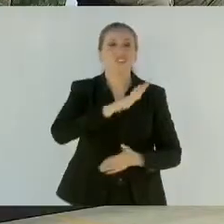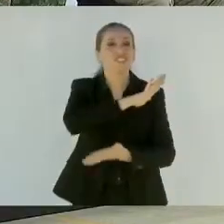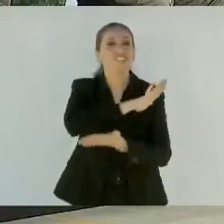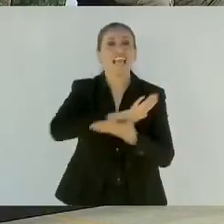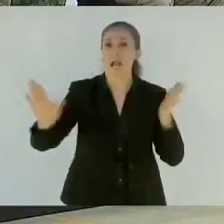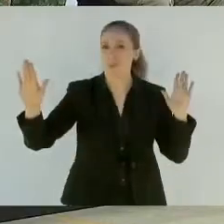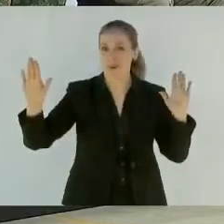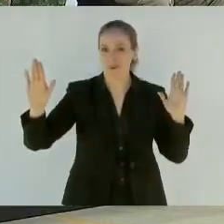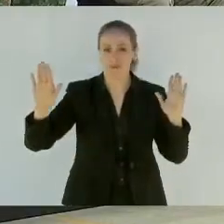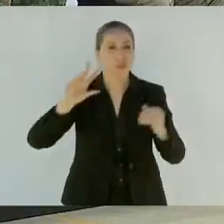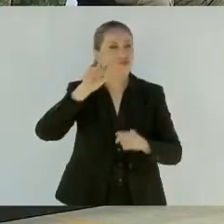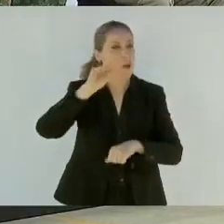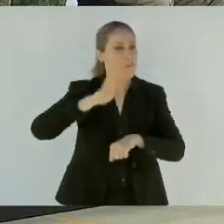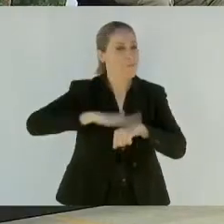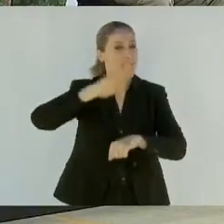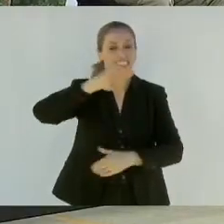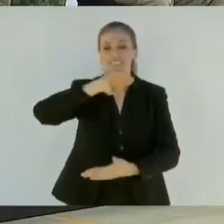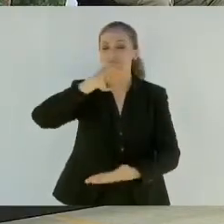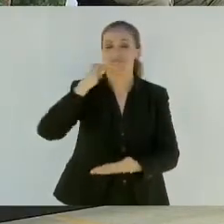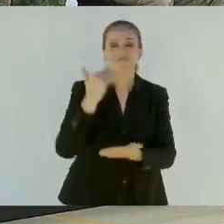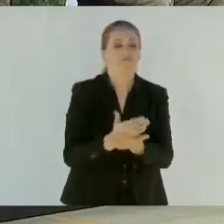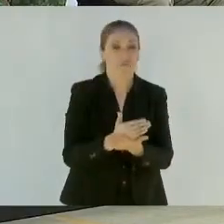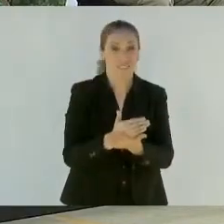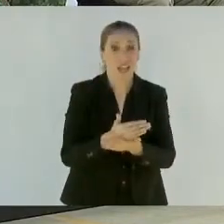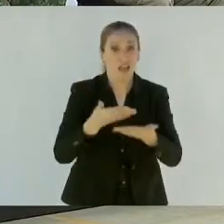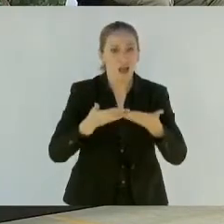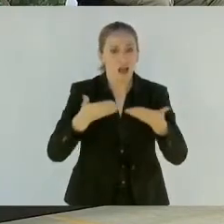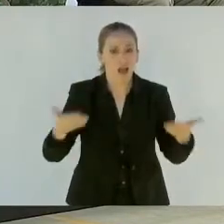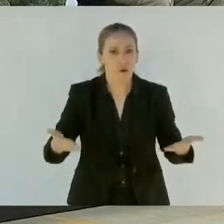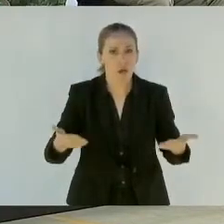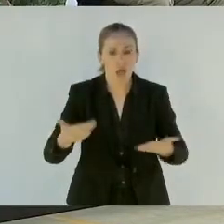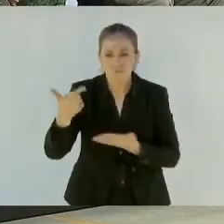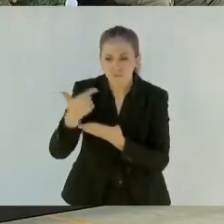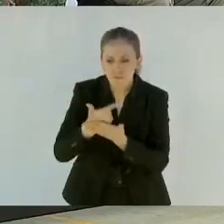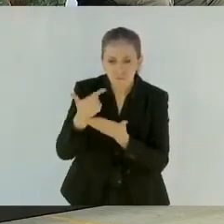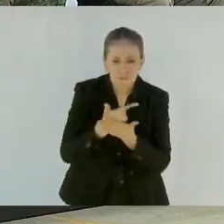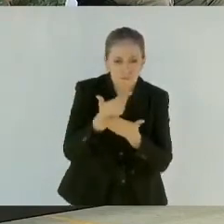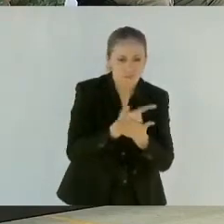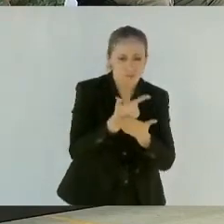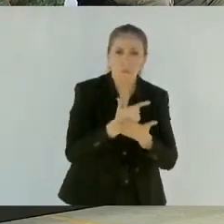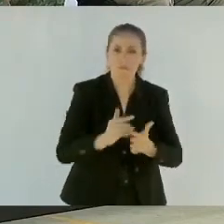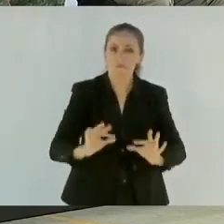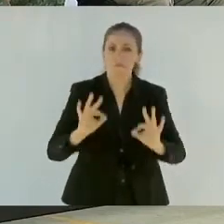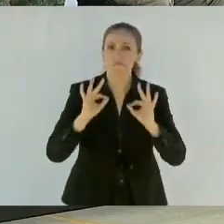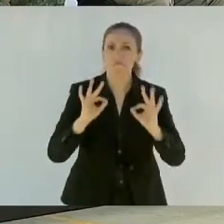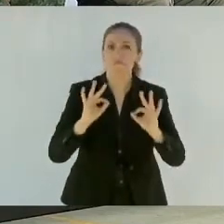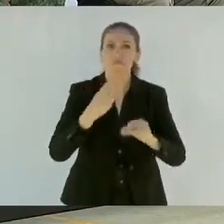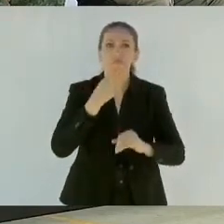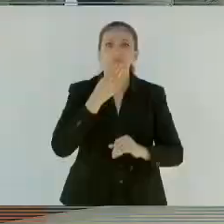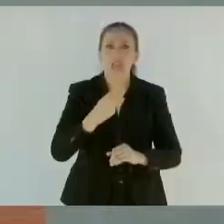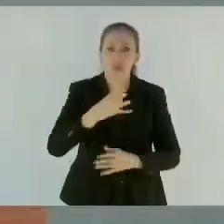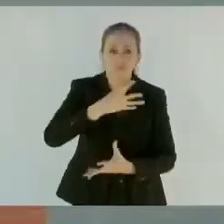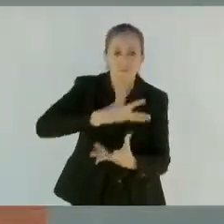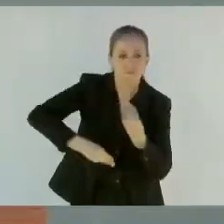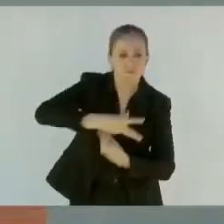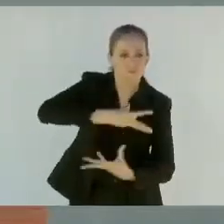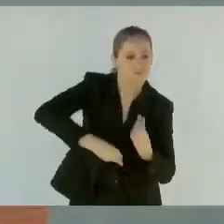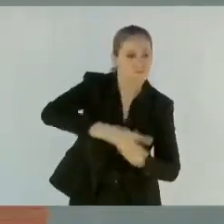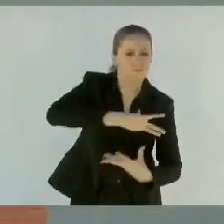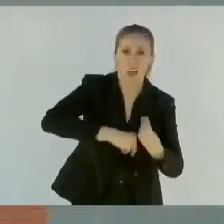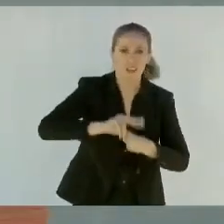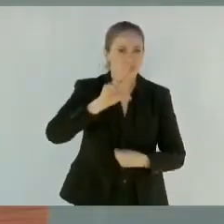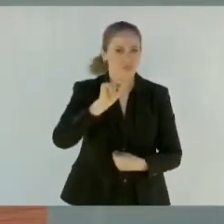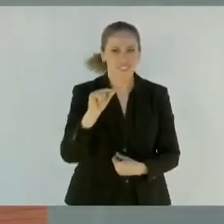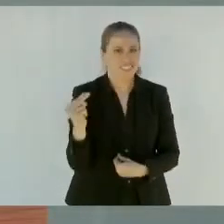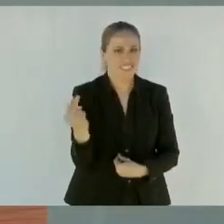recaudación suficiente, finanzas públicas sanas, no necesitamos endeudar al país, no